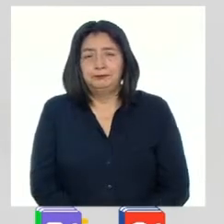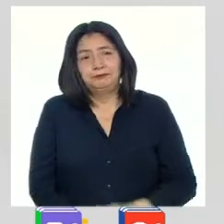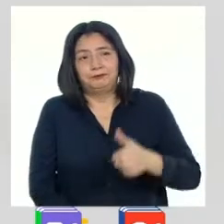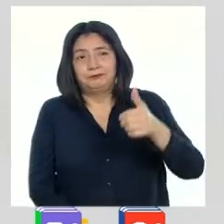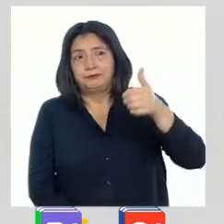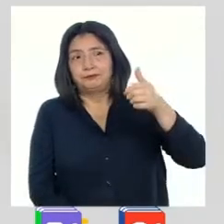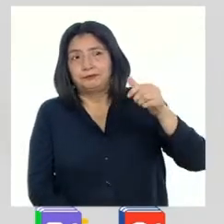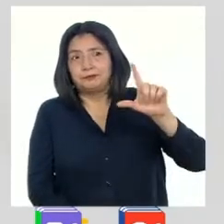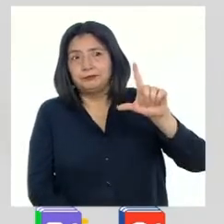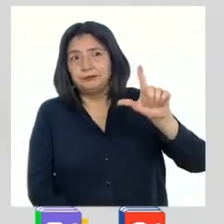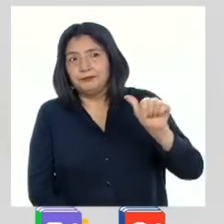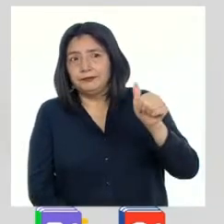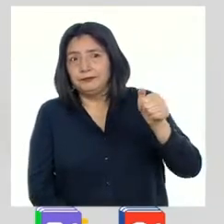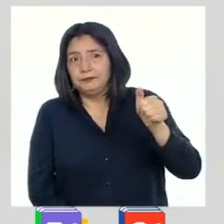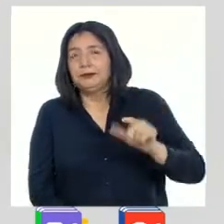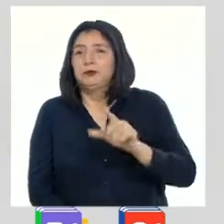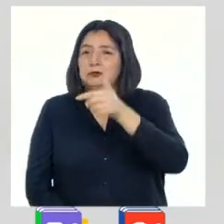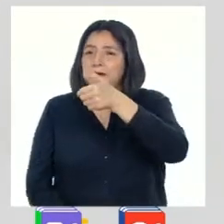Lápiz o lapicero.